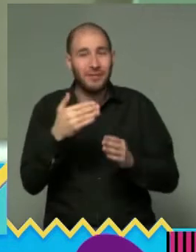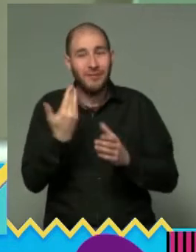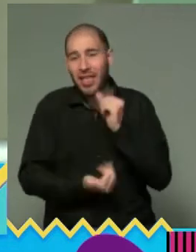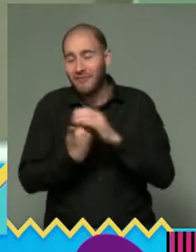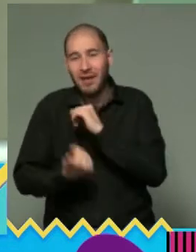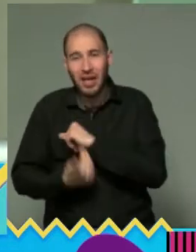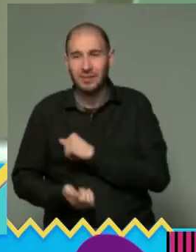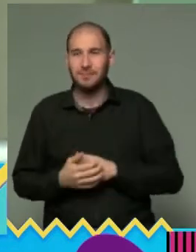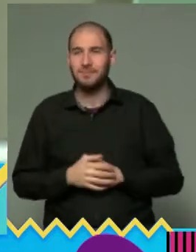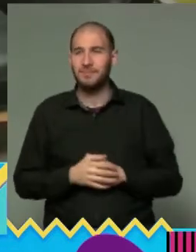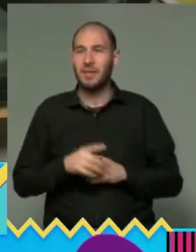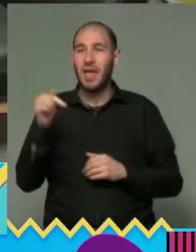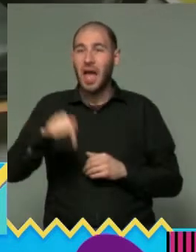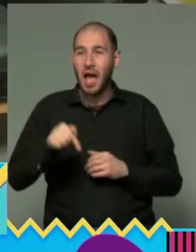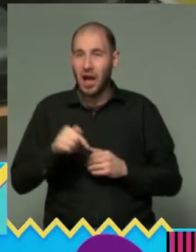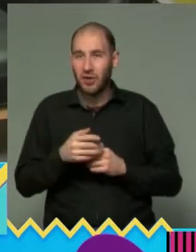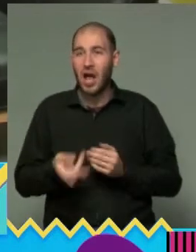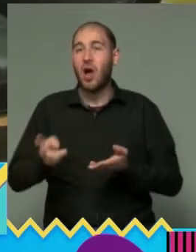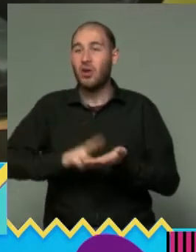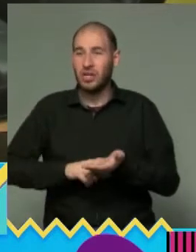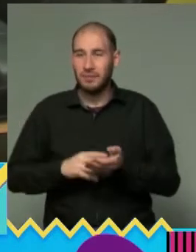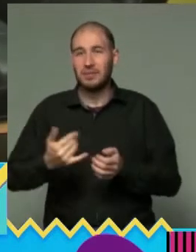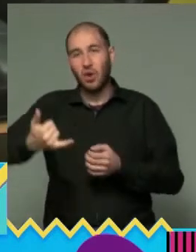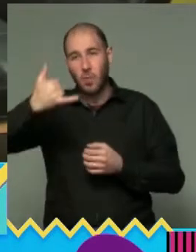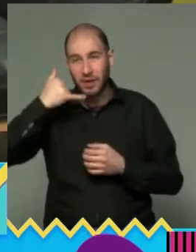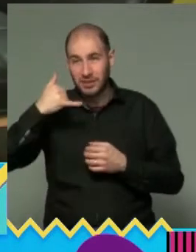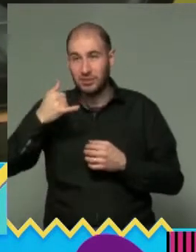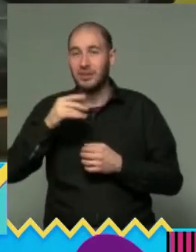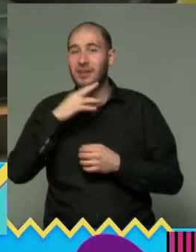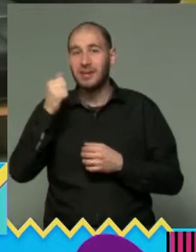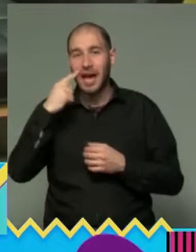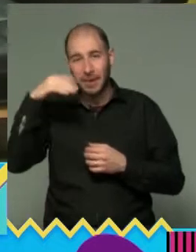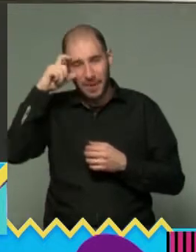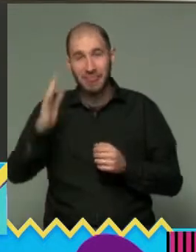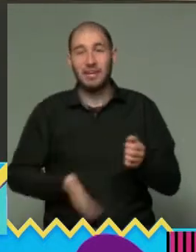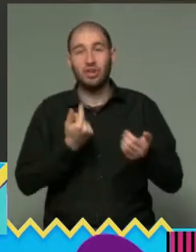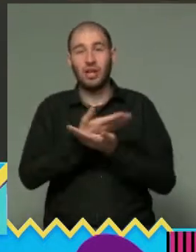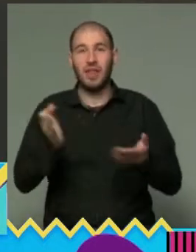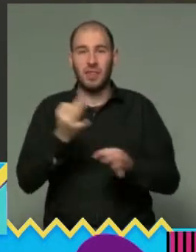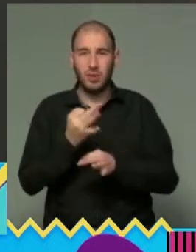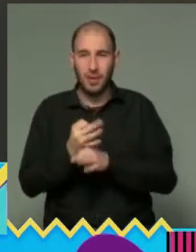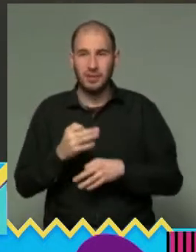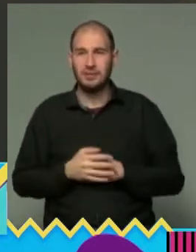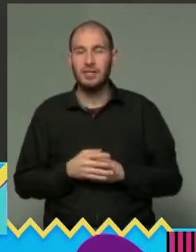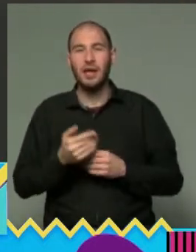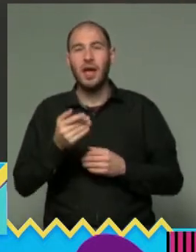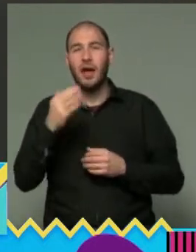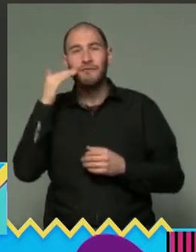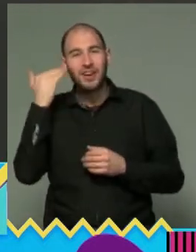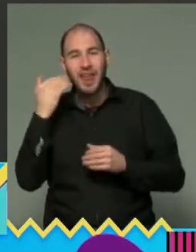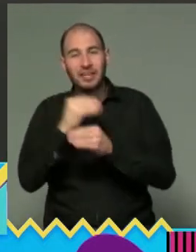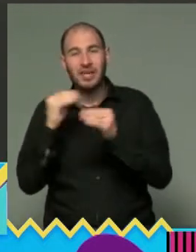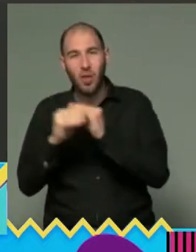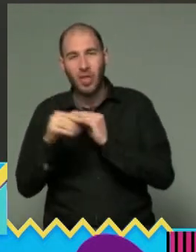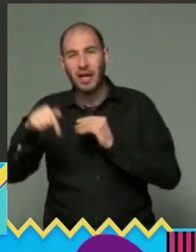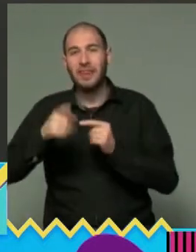camino. Perfecto. Bien, vamos a retomar la comunicación con Jaime Correas, director general de escuelas. Jaime, Fernando Oviedo te